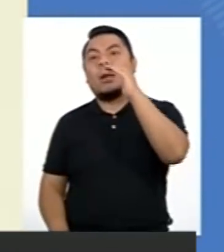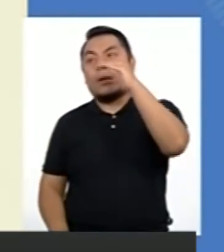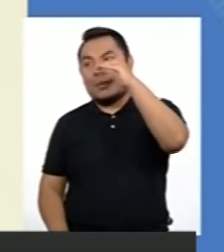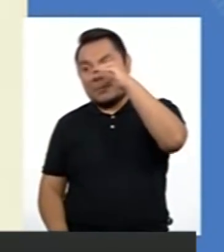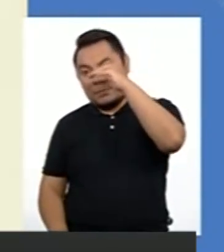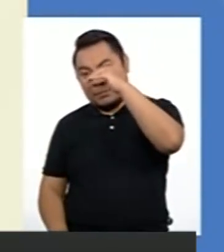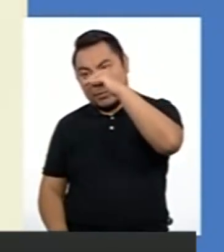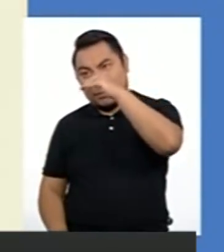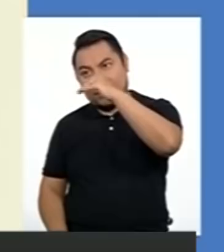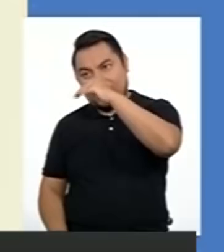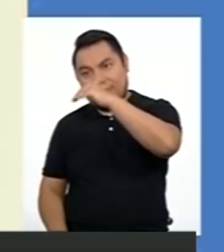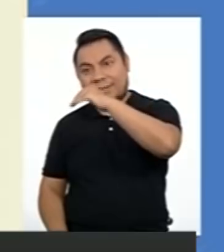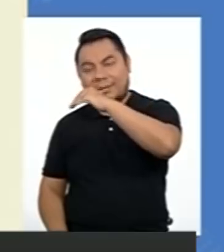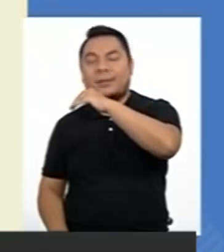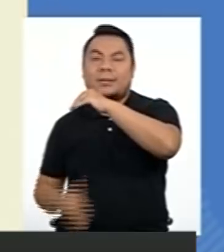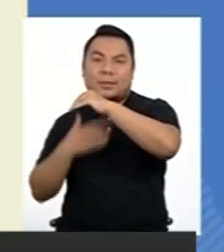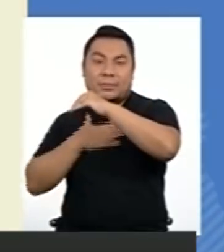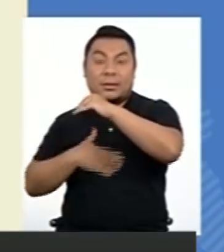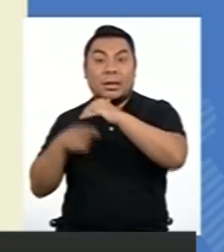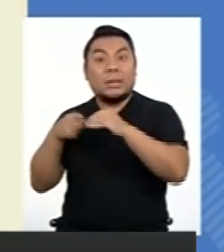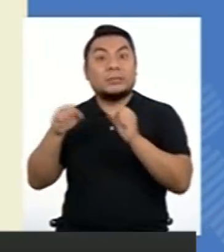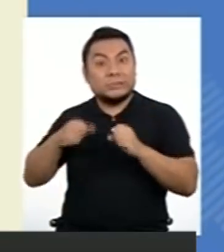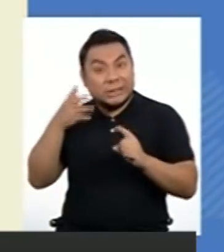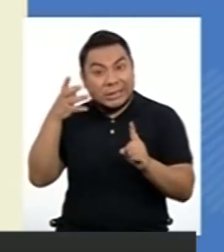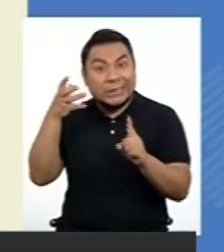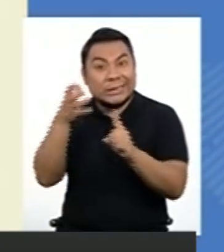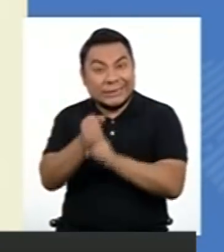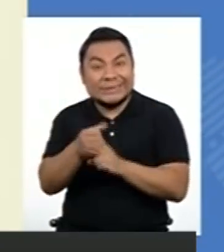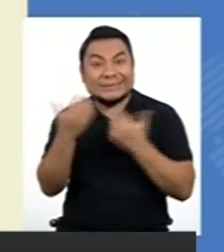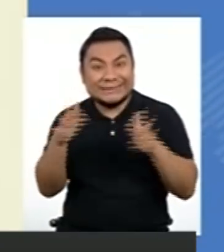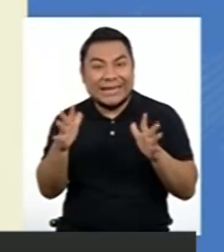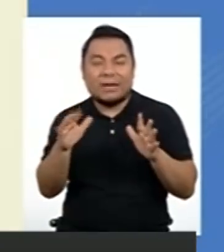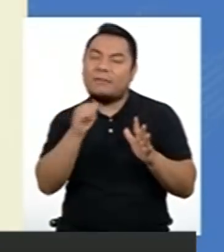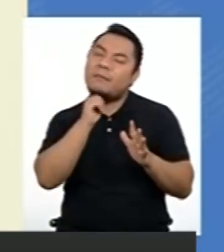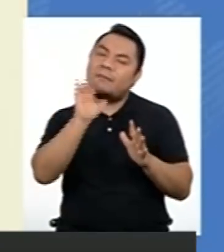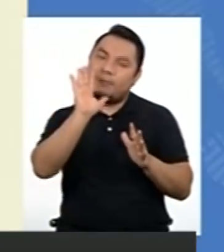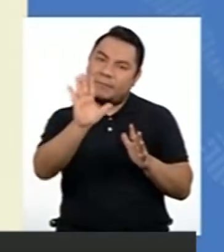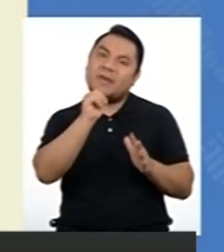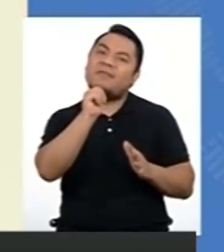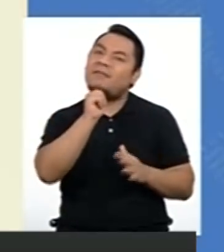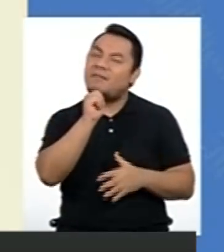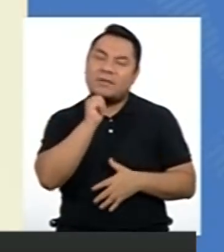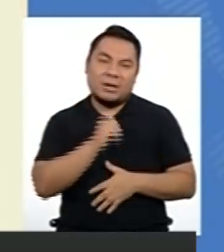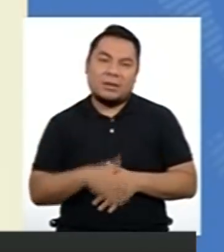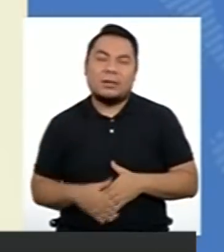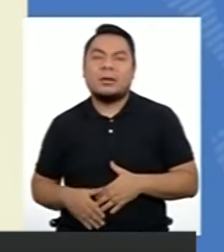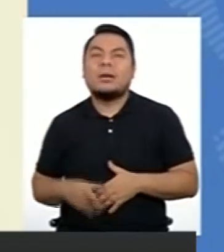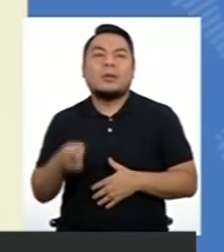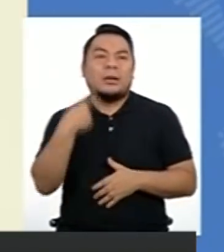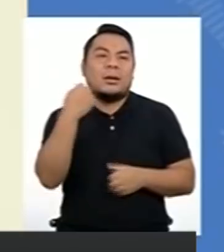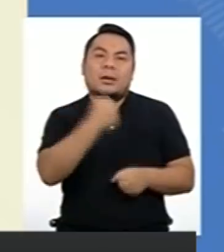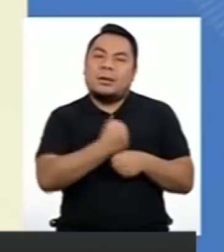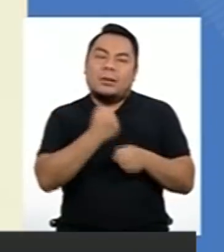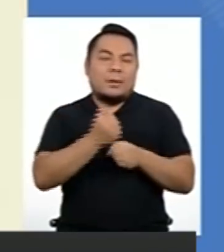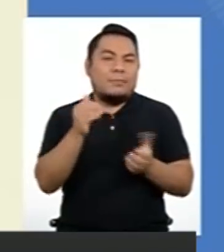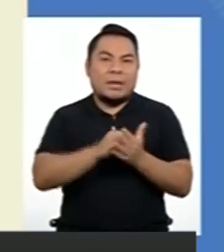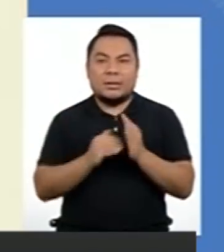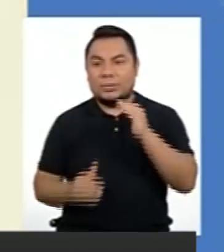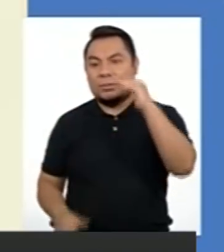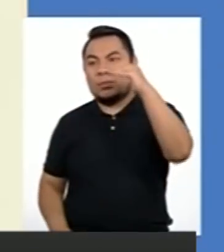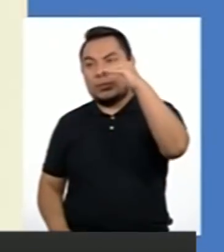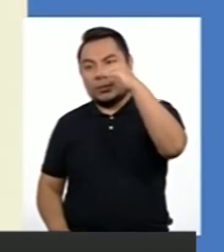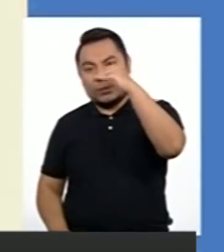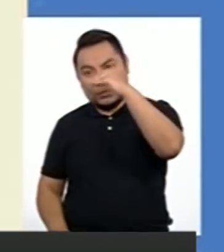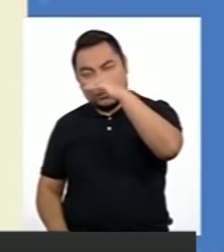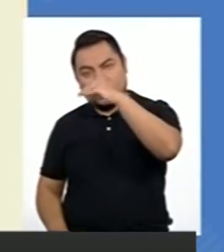hemos logrado? Sí. Al nivel que quisiéramos todavía no, y por eso es que necesitamos seguir esforzándonos.